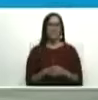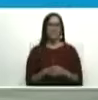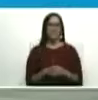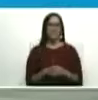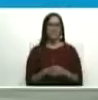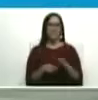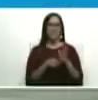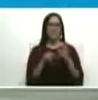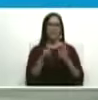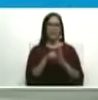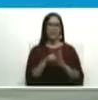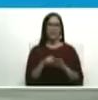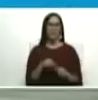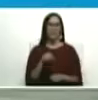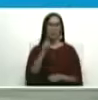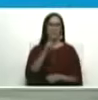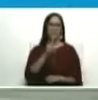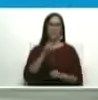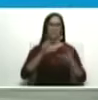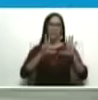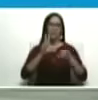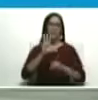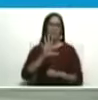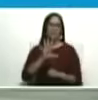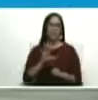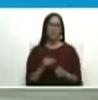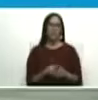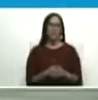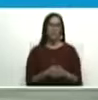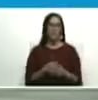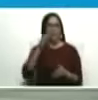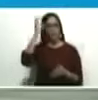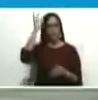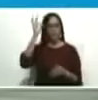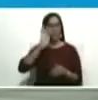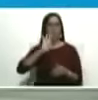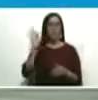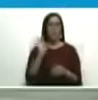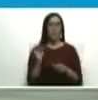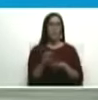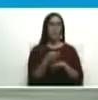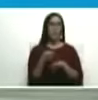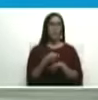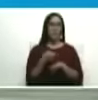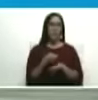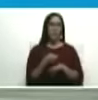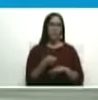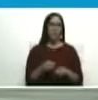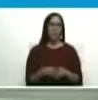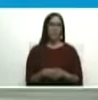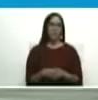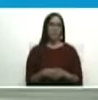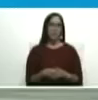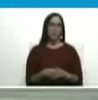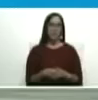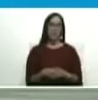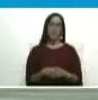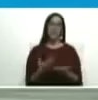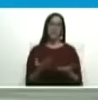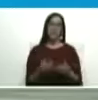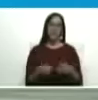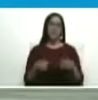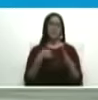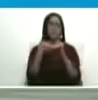Artículo 185. El Consejo Federal de Gobierno es el órgano encargado